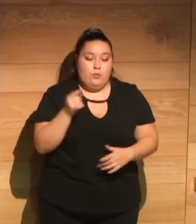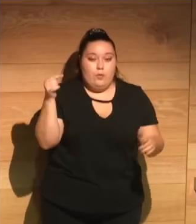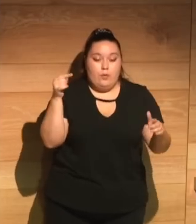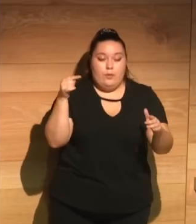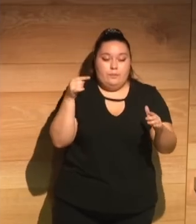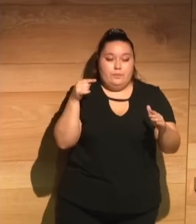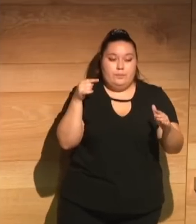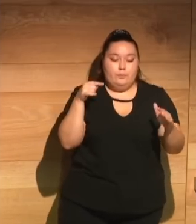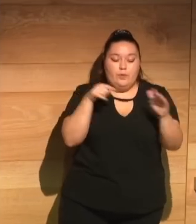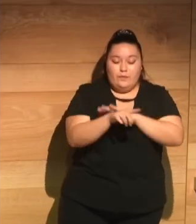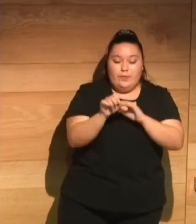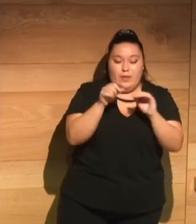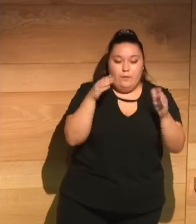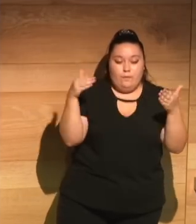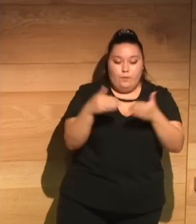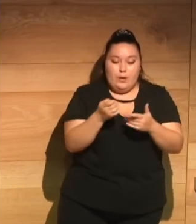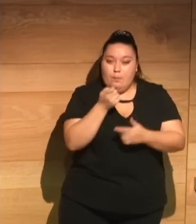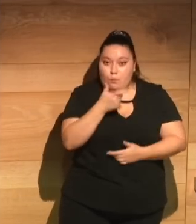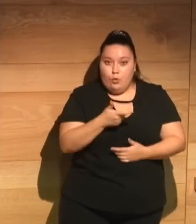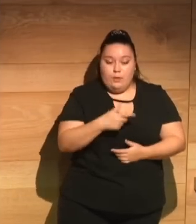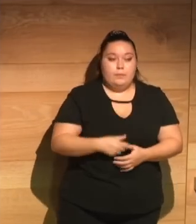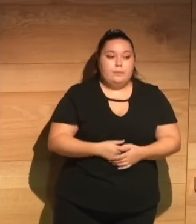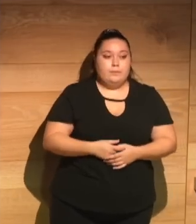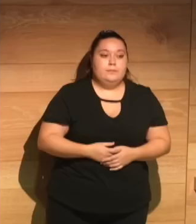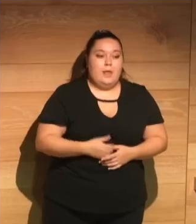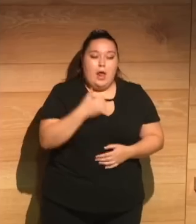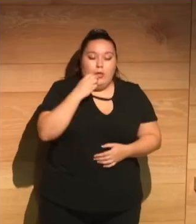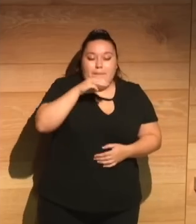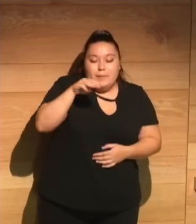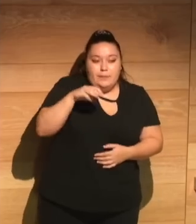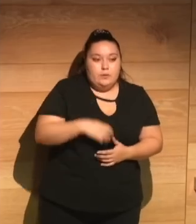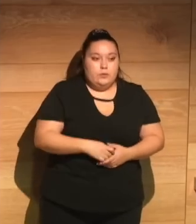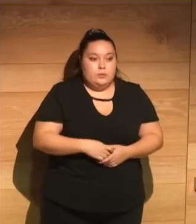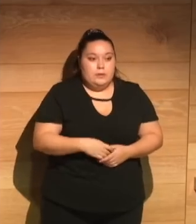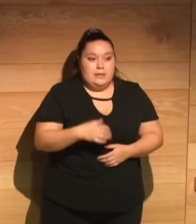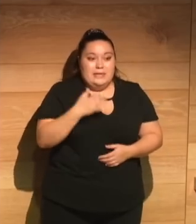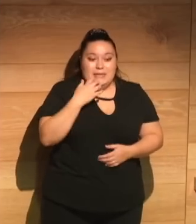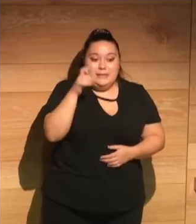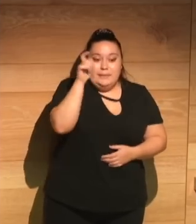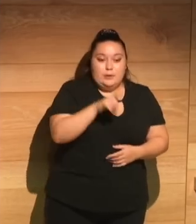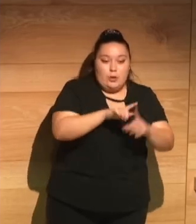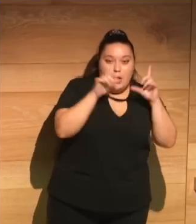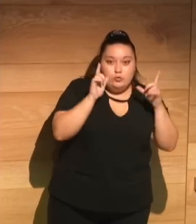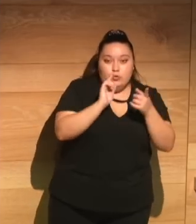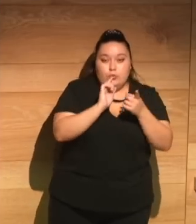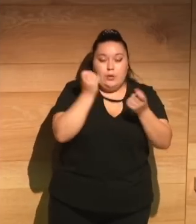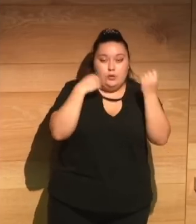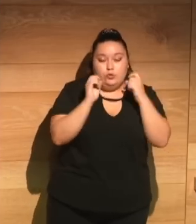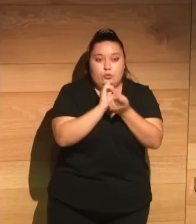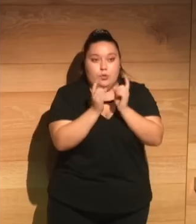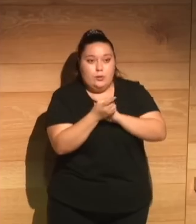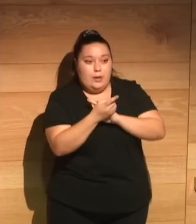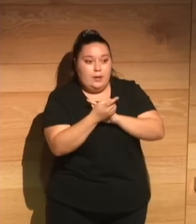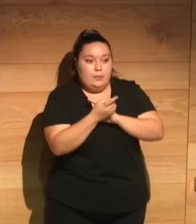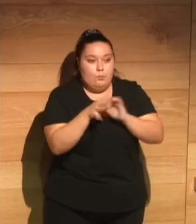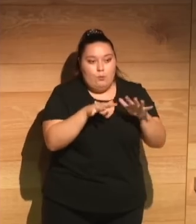focal. Es decir, la profundidad de foco era de milímetros. En cuanto se movía un poco el actor, quedaba fuera de foco si no se corregía el foco. Ya.